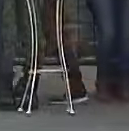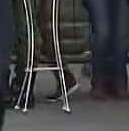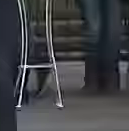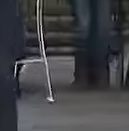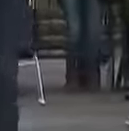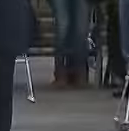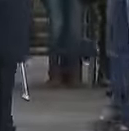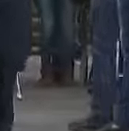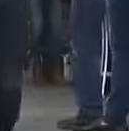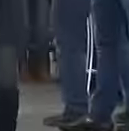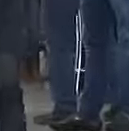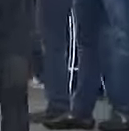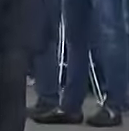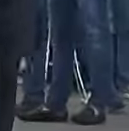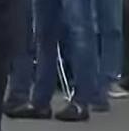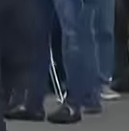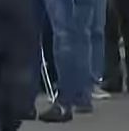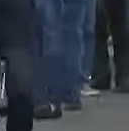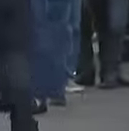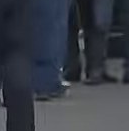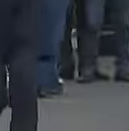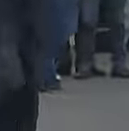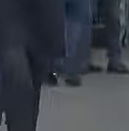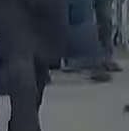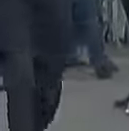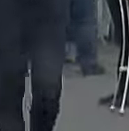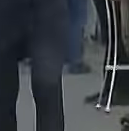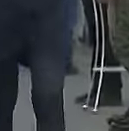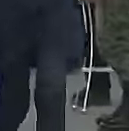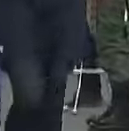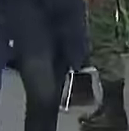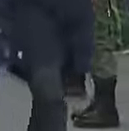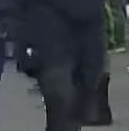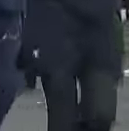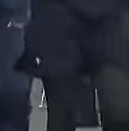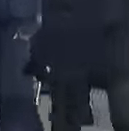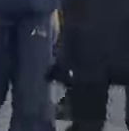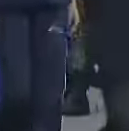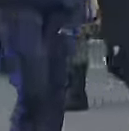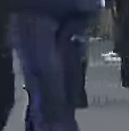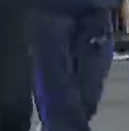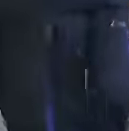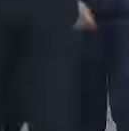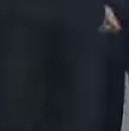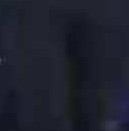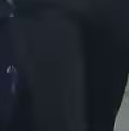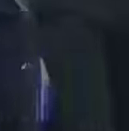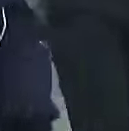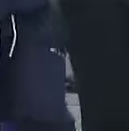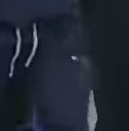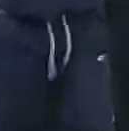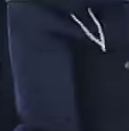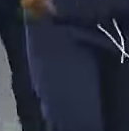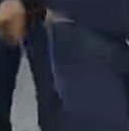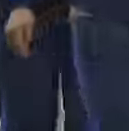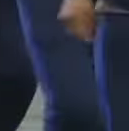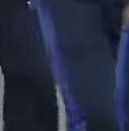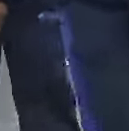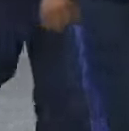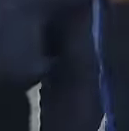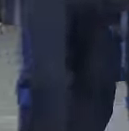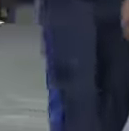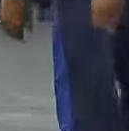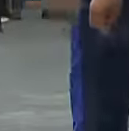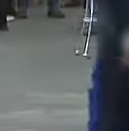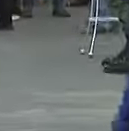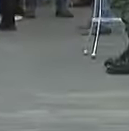la inauguración de los Juegos Nacionales y Juveniles y Prejuveniles 2016. Esta es la primera vez que se unifican las dos categorías,